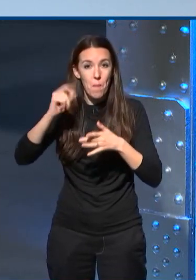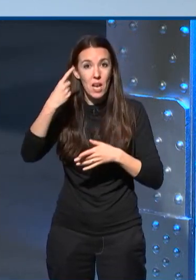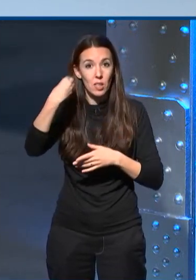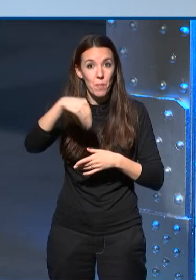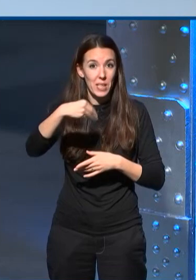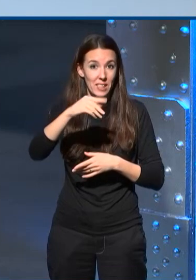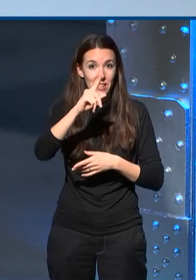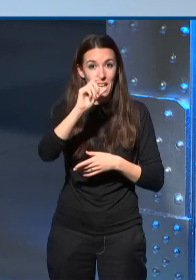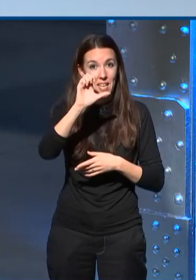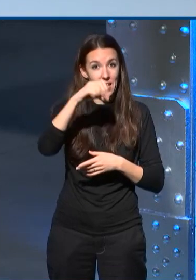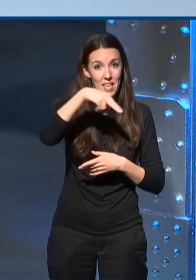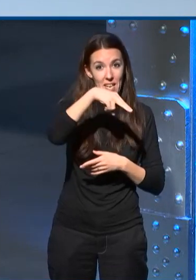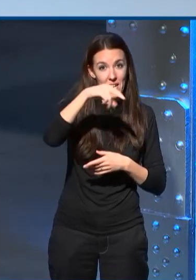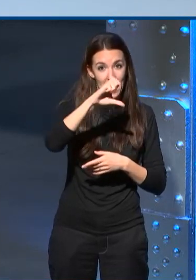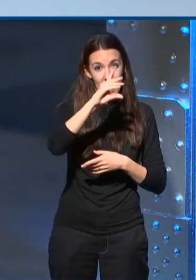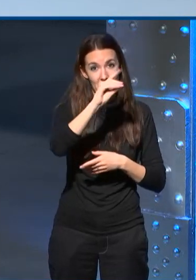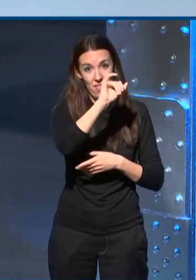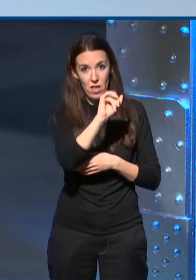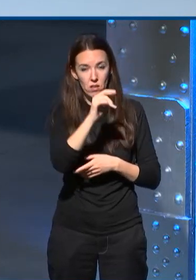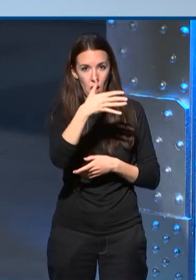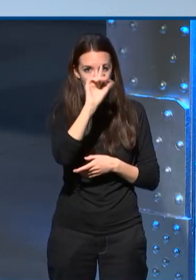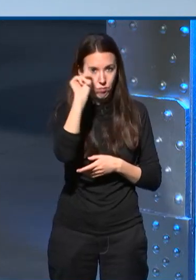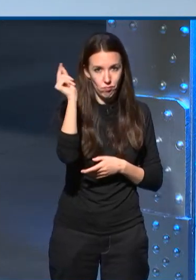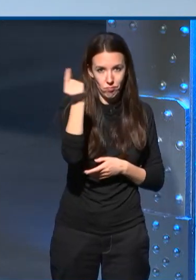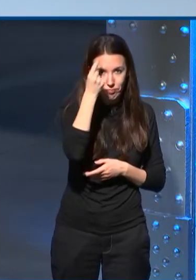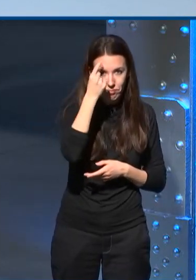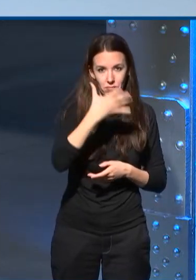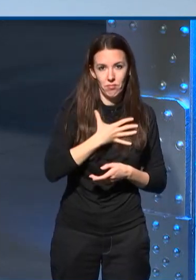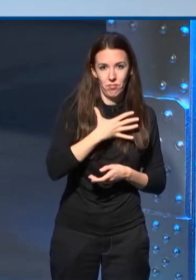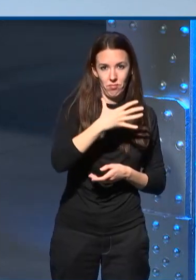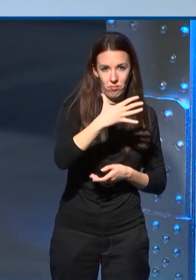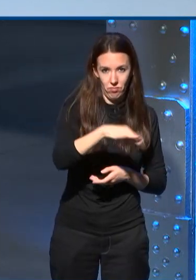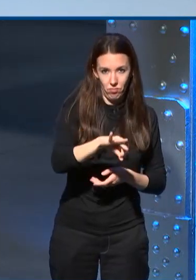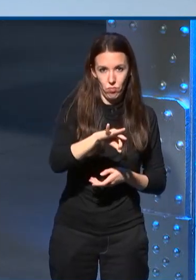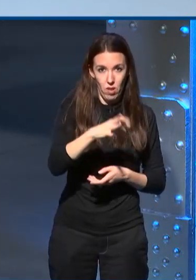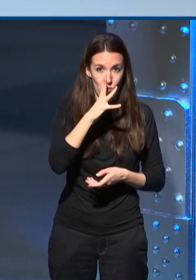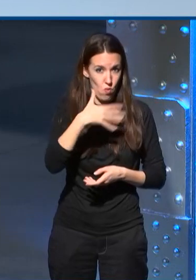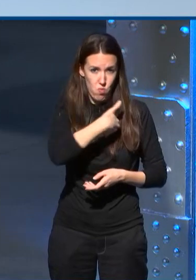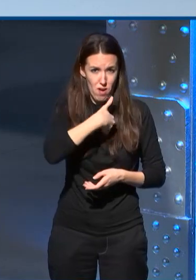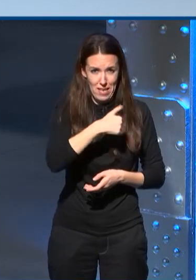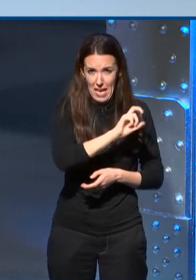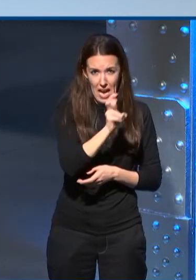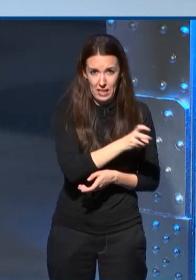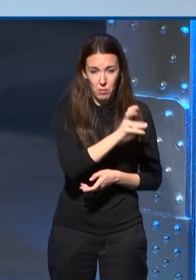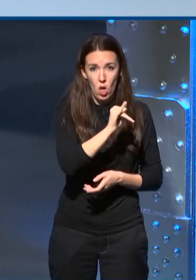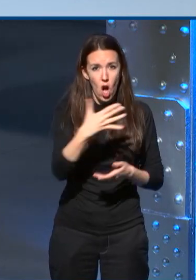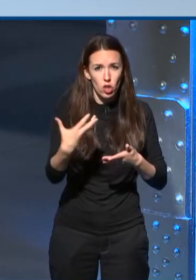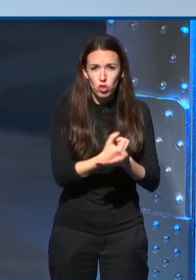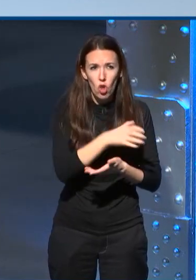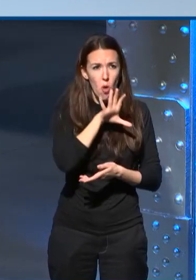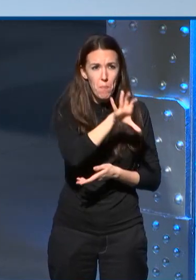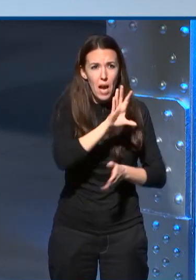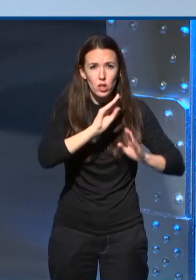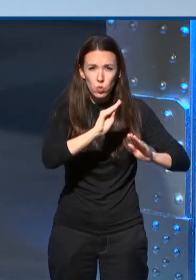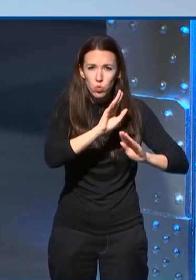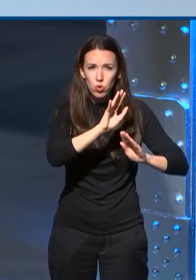presidente Kennedy, que tuvo la habilidad y la capacidad, era un hombre muy carismático, de poner a todo su país en